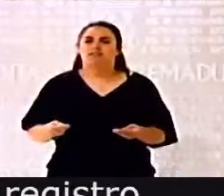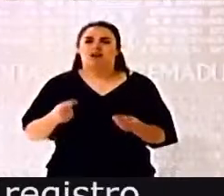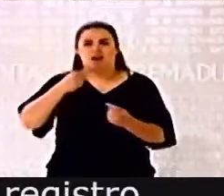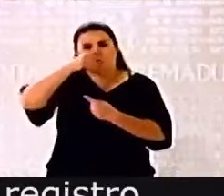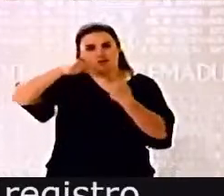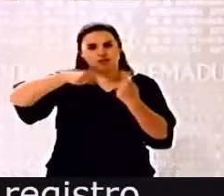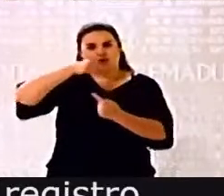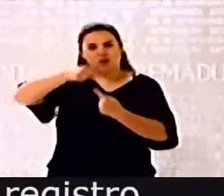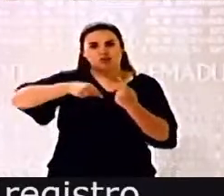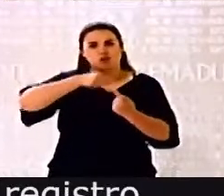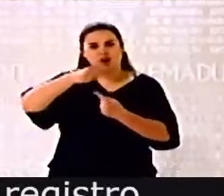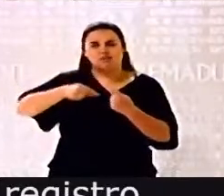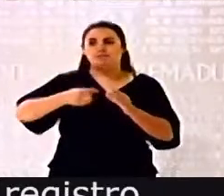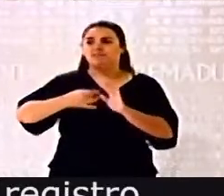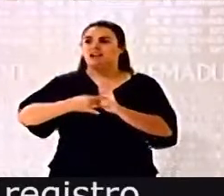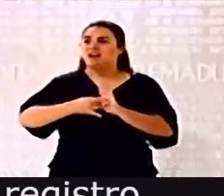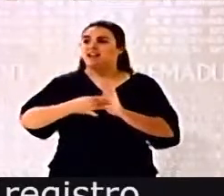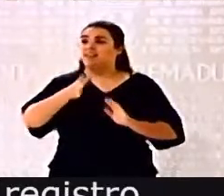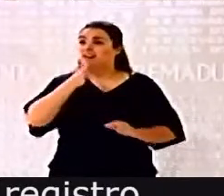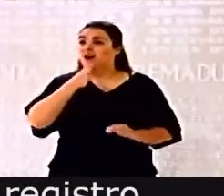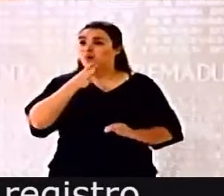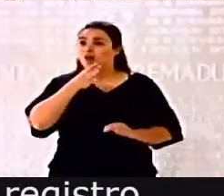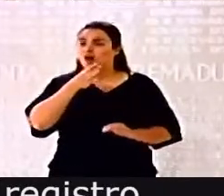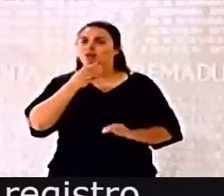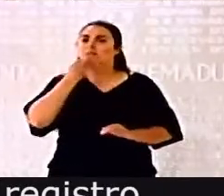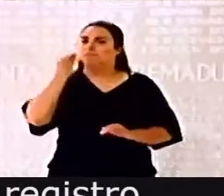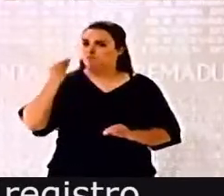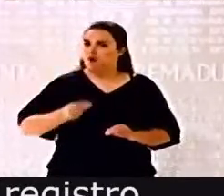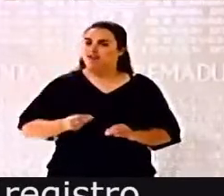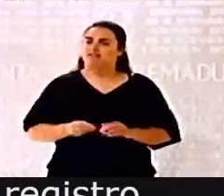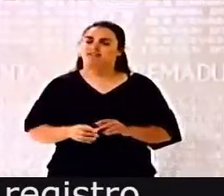años que la calidad del agua es buena.